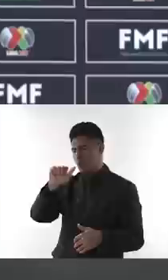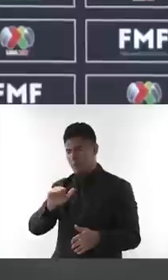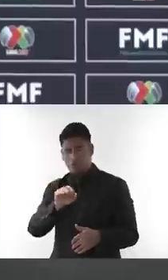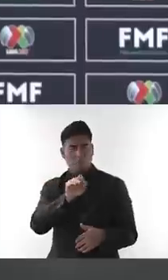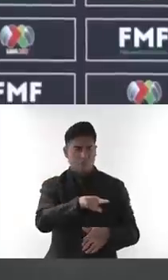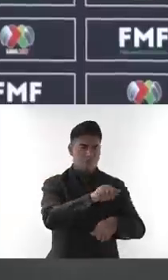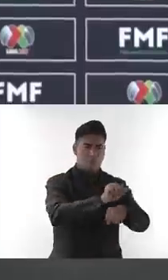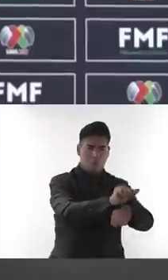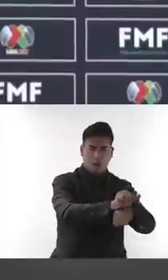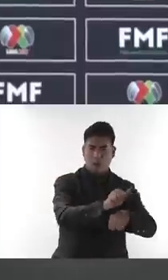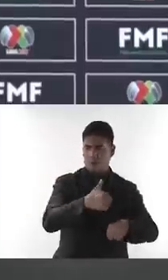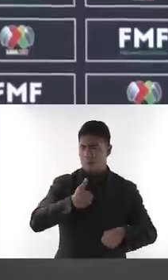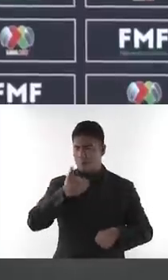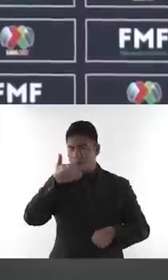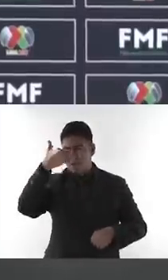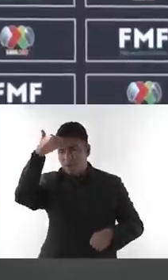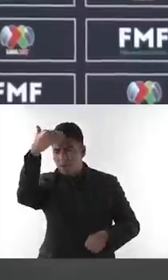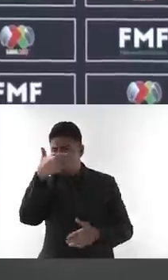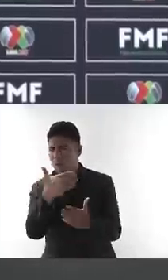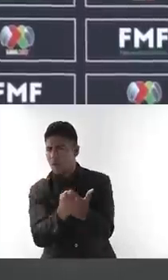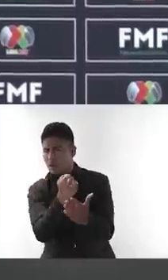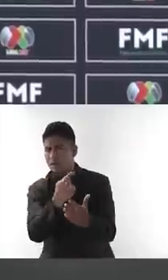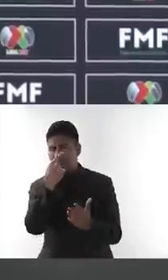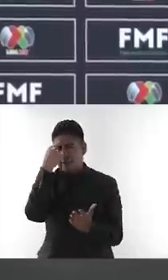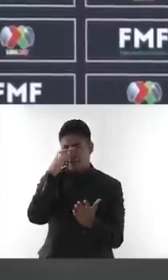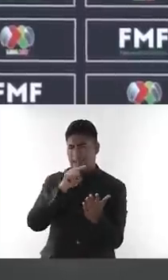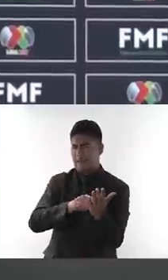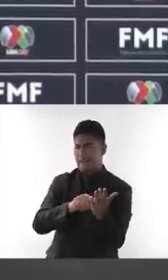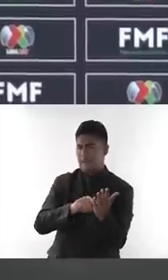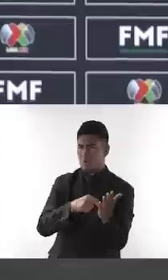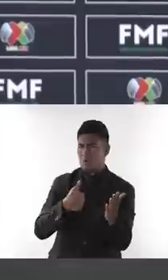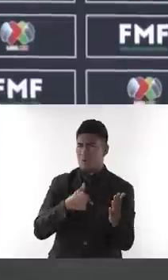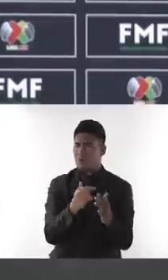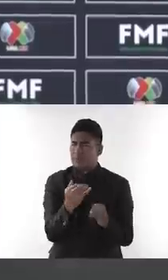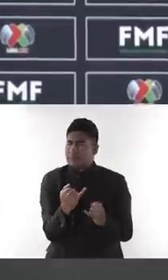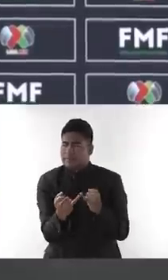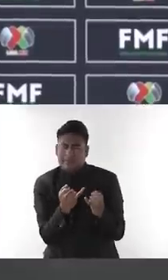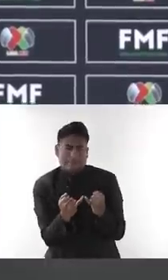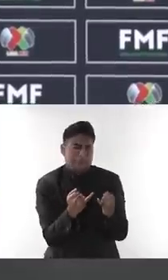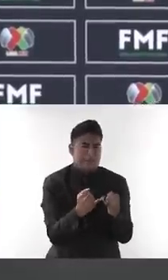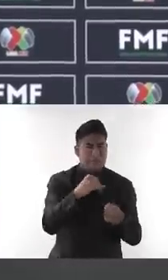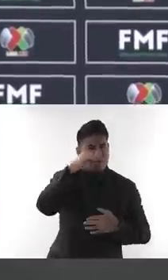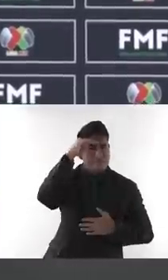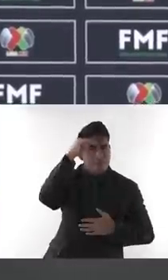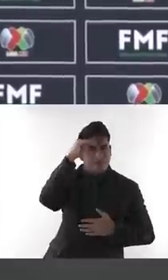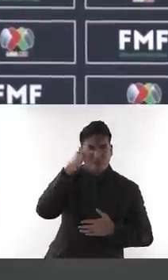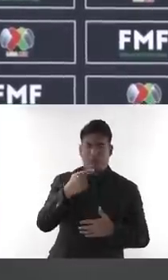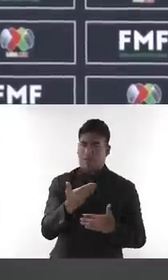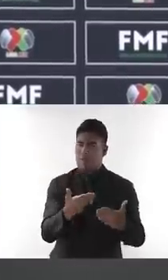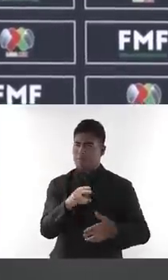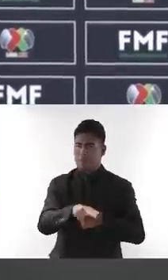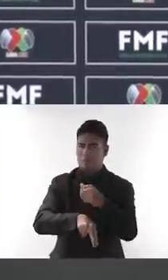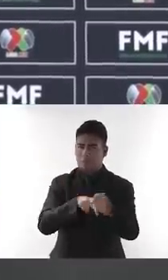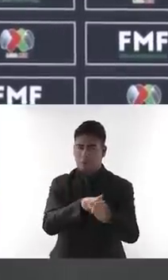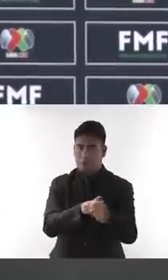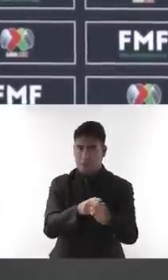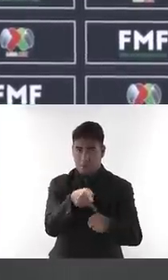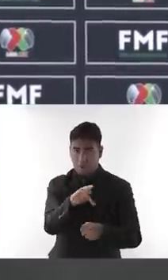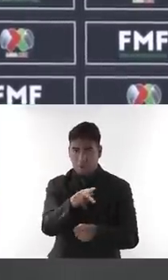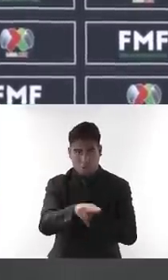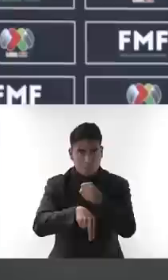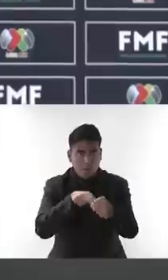Arabia Saudita, me parece que era un presupuesto normal o natural a nivel resultados. Lo que no era normal era no